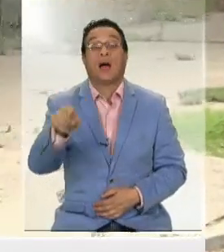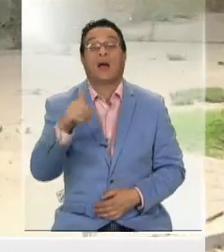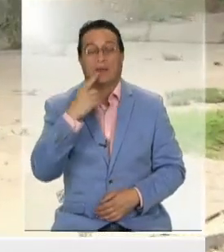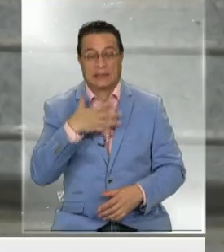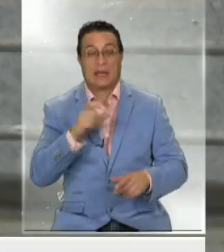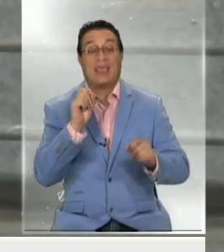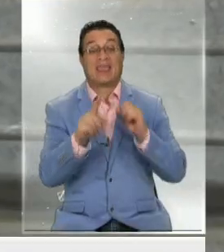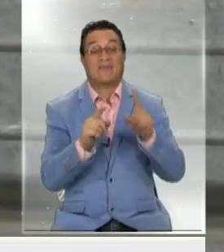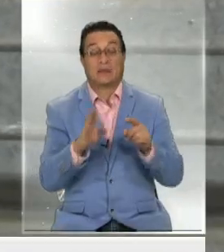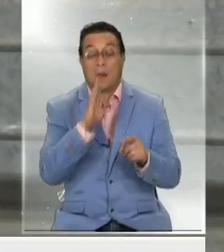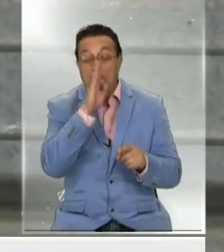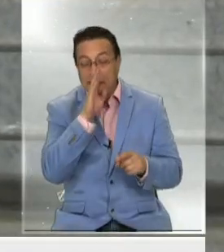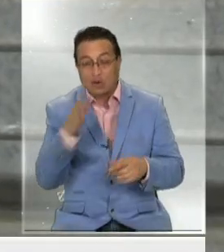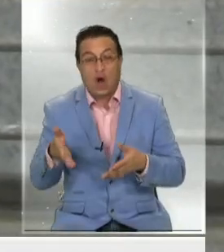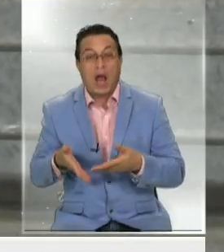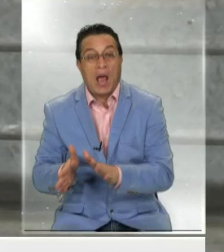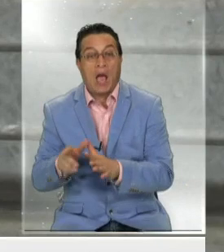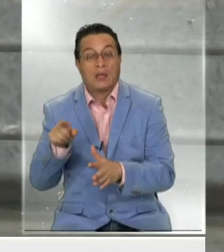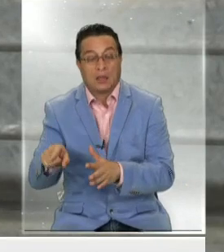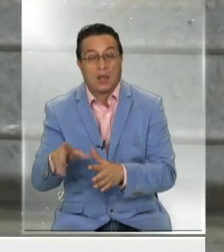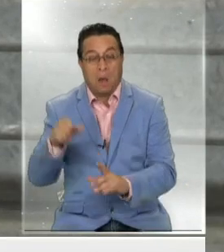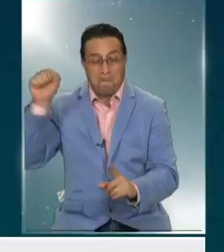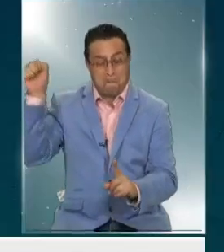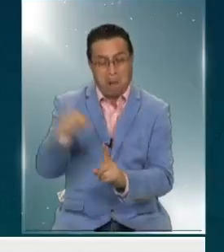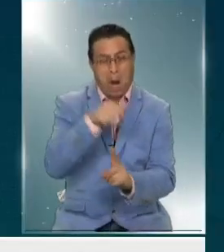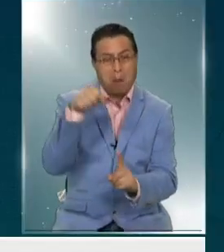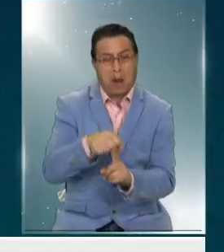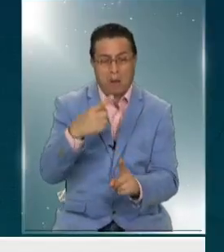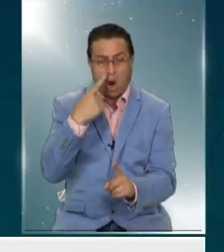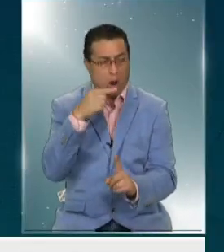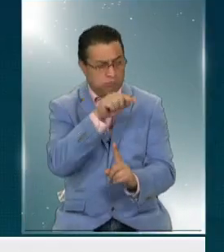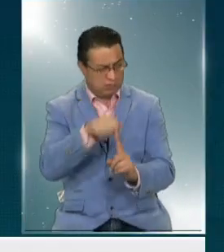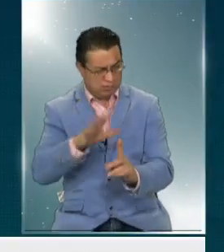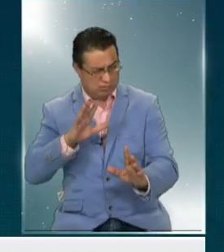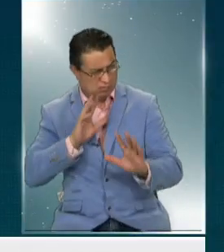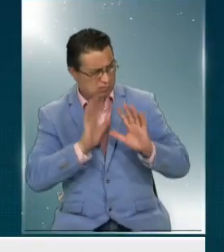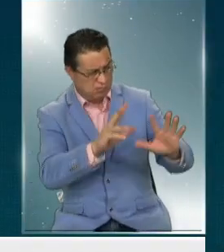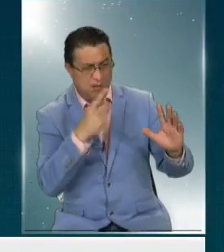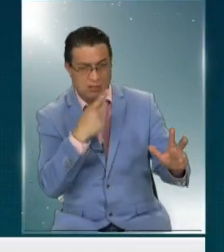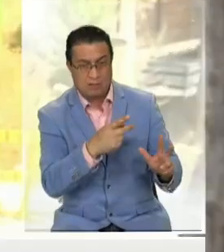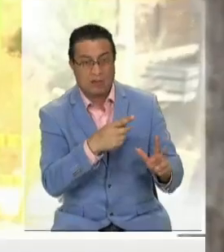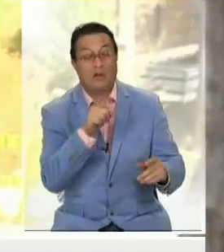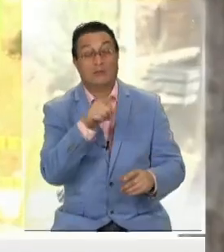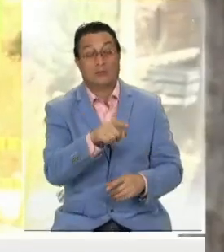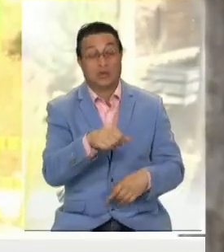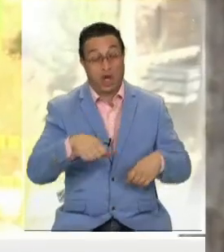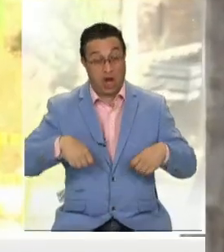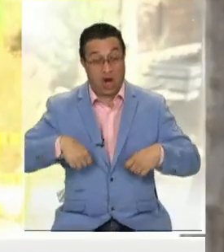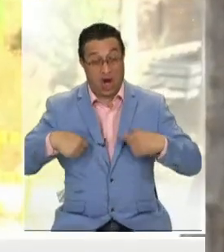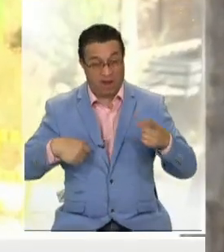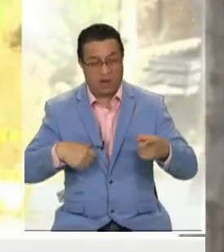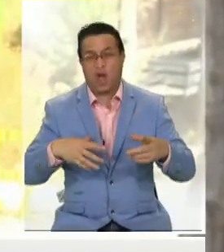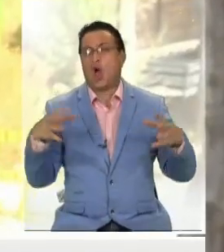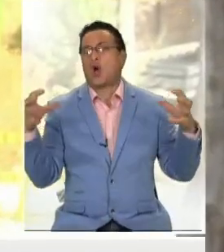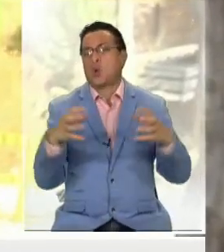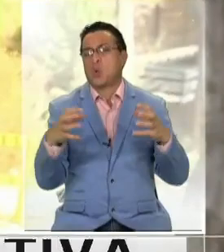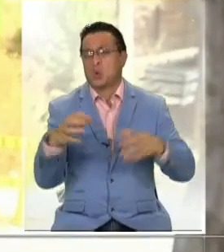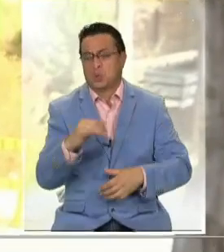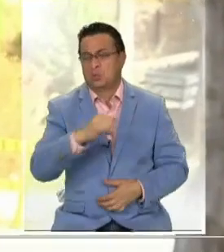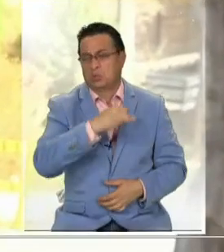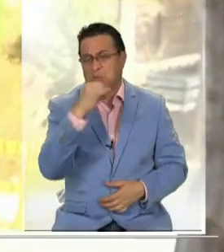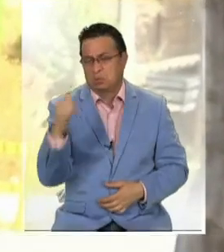defender a un perro callejero que estaba siendo maltratado por el mismo individuo. Ese joven es violento porque ya